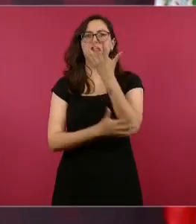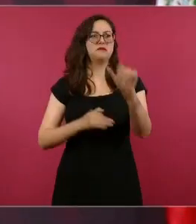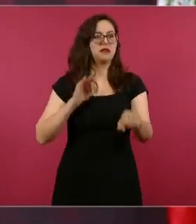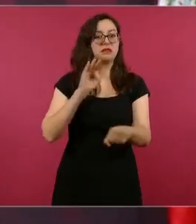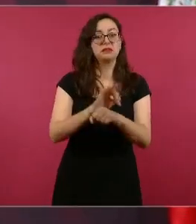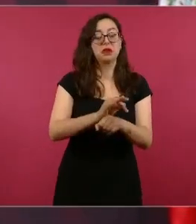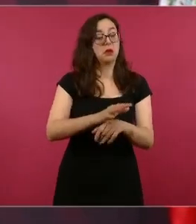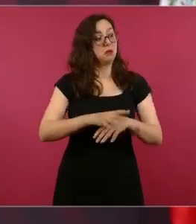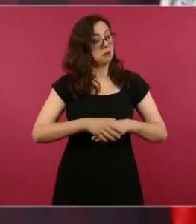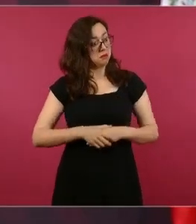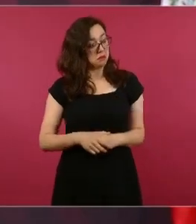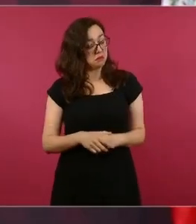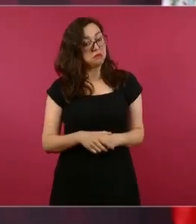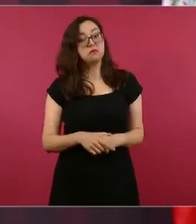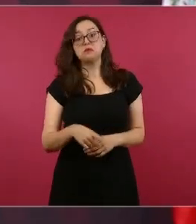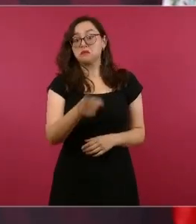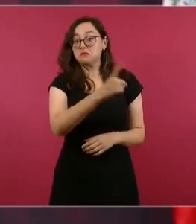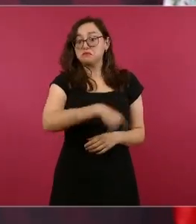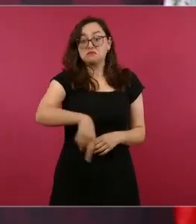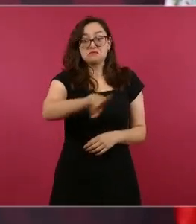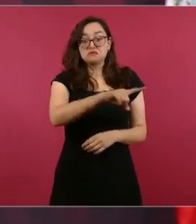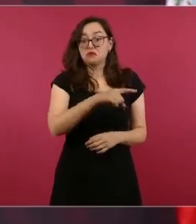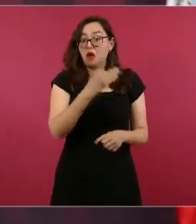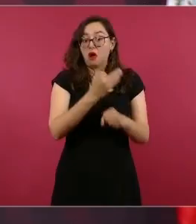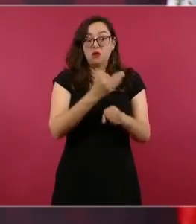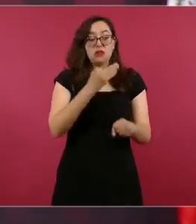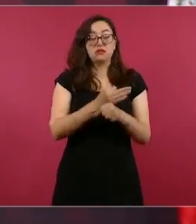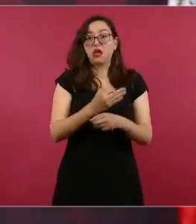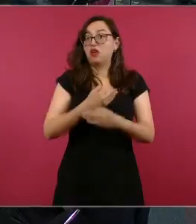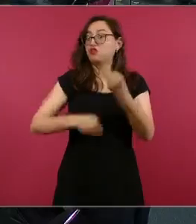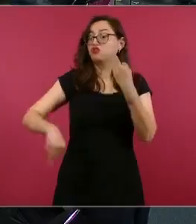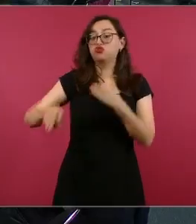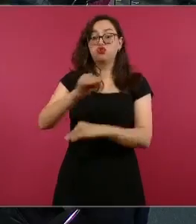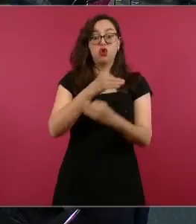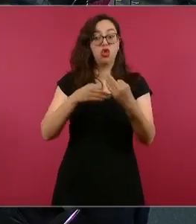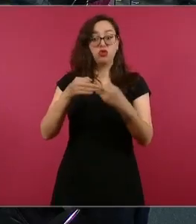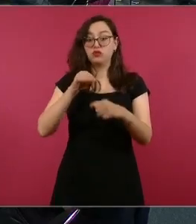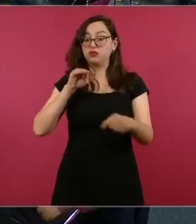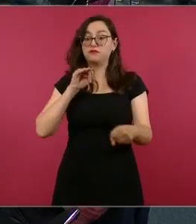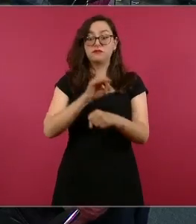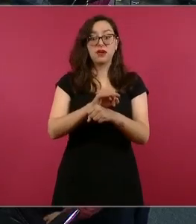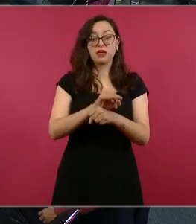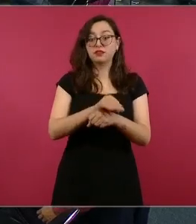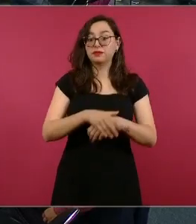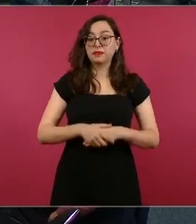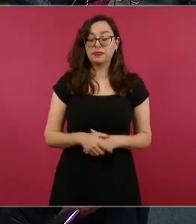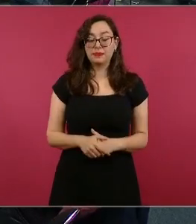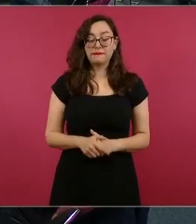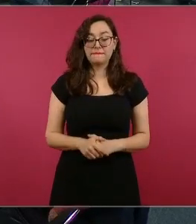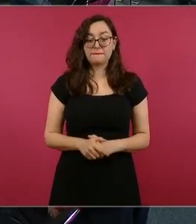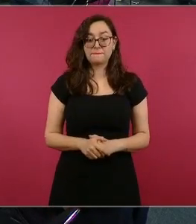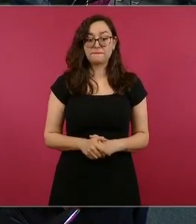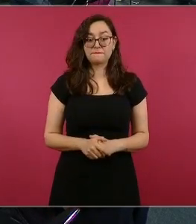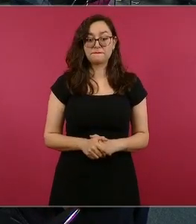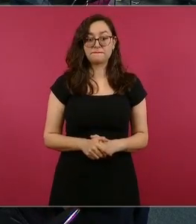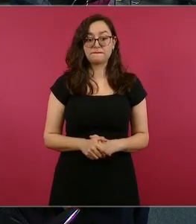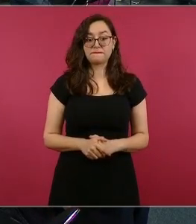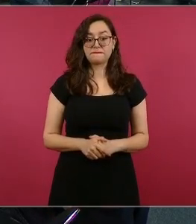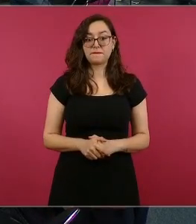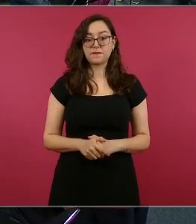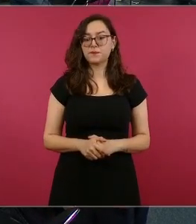ambientalistas. Bueno, hay de todo ahorita. Ellos dicen que no hay un precio justo, que la idea es esta reunión para… Todo